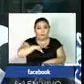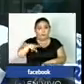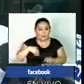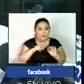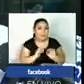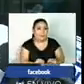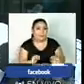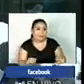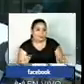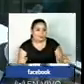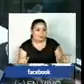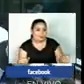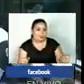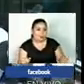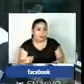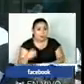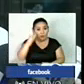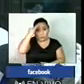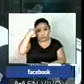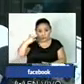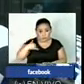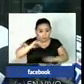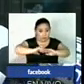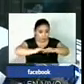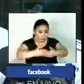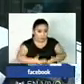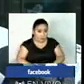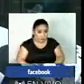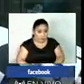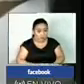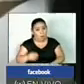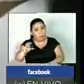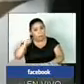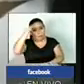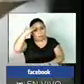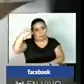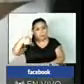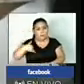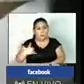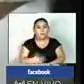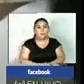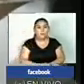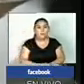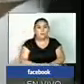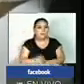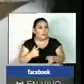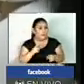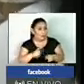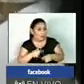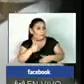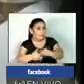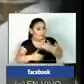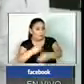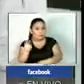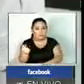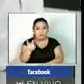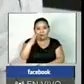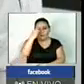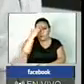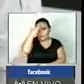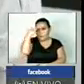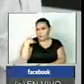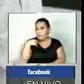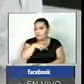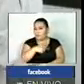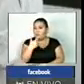niños menores, a mujeres embarazadas y a mujeres. Pero el camino no es fácil y lo reconoce Alexandra Gil